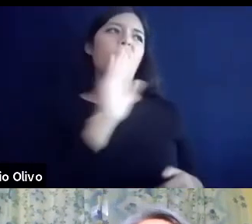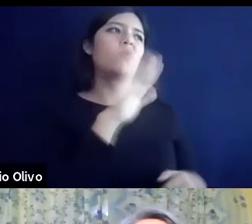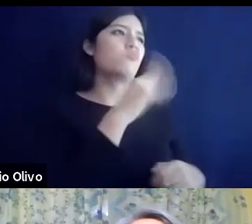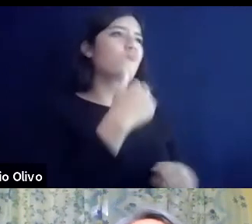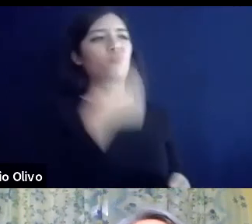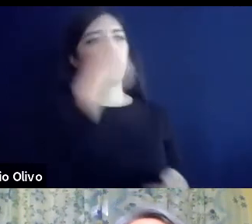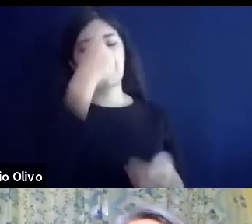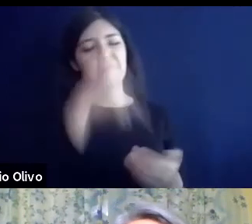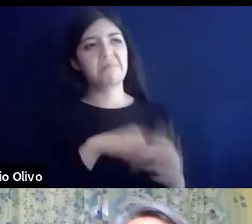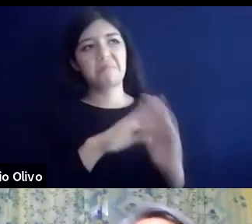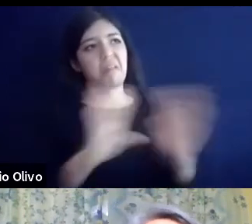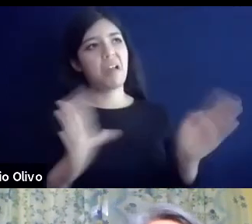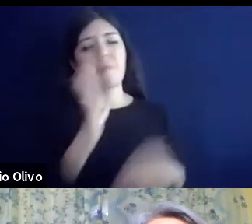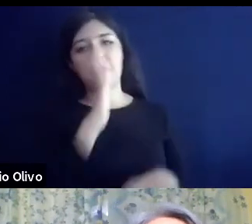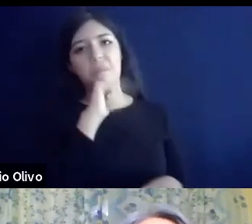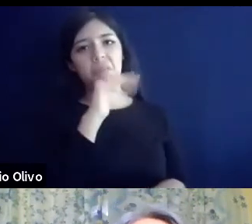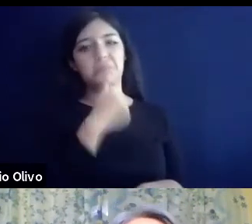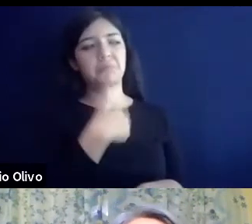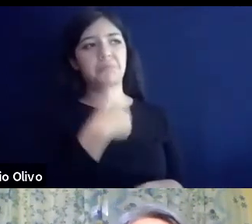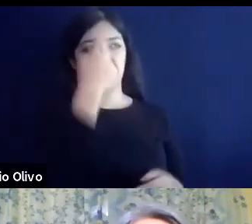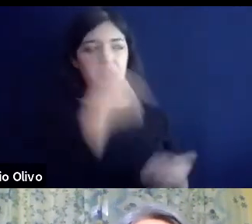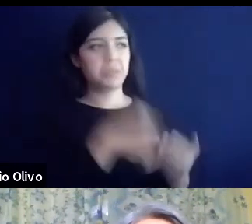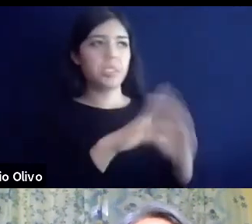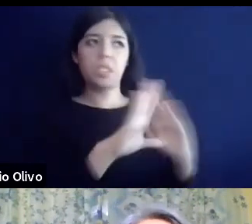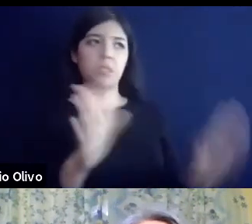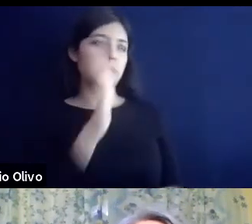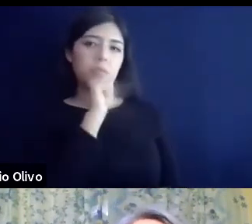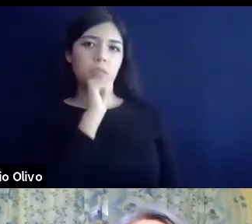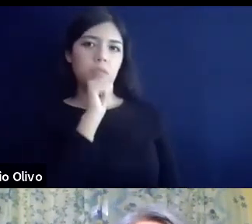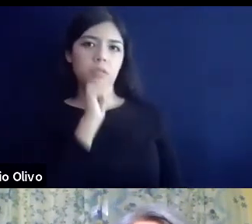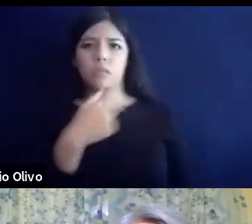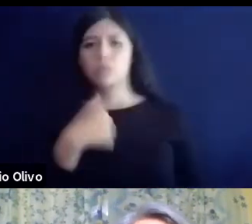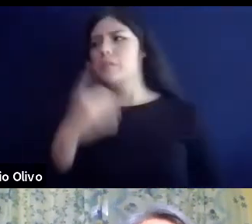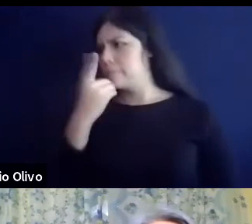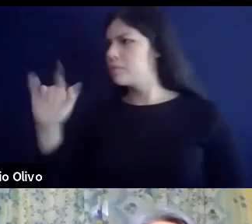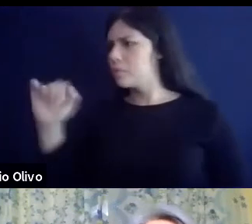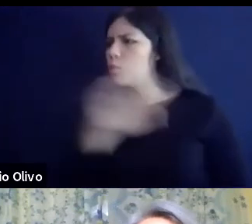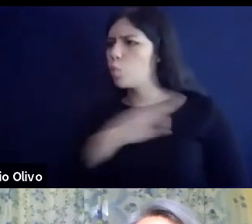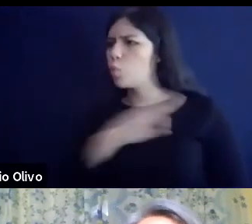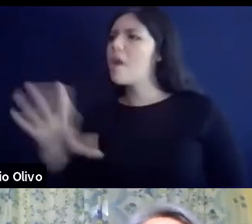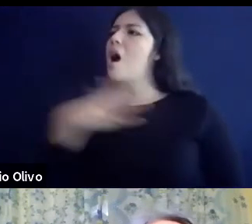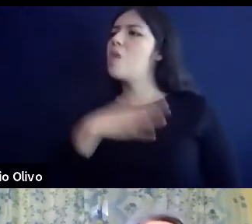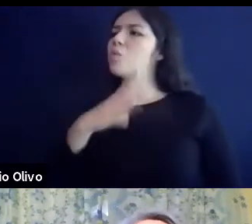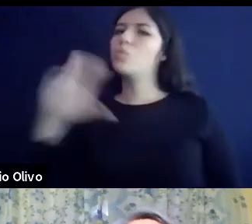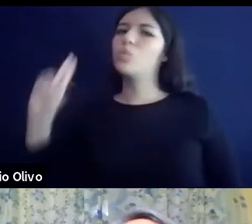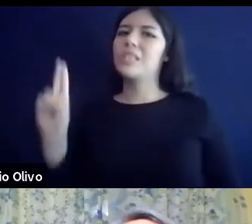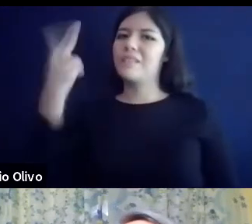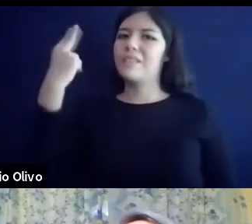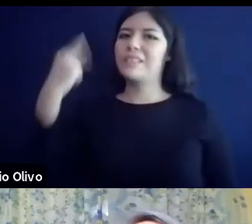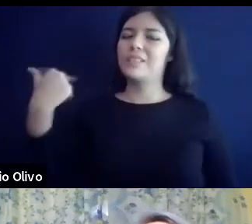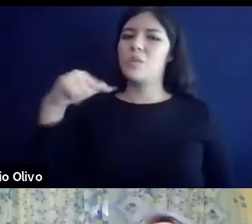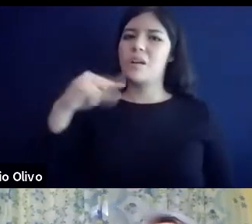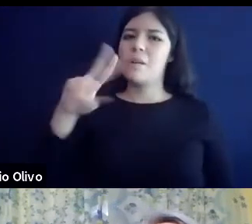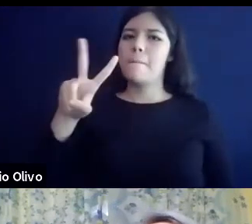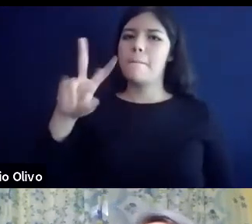seguir. Y fue cuando incluso le hablé de que la universidad, la UDG virtual y